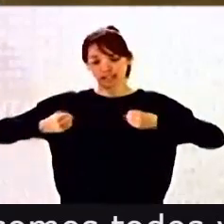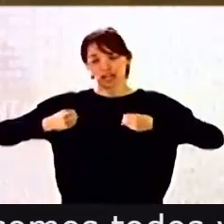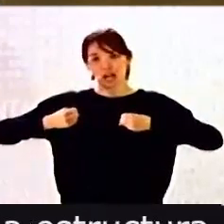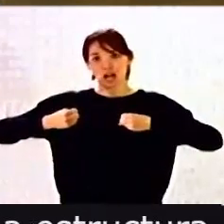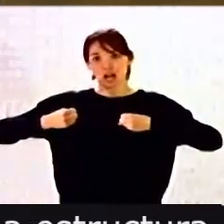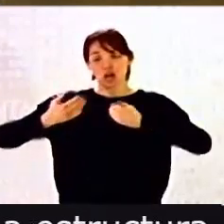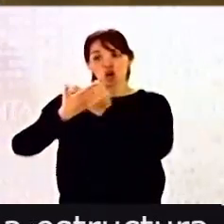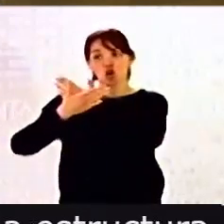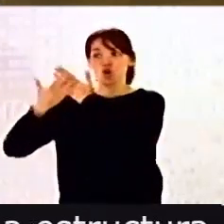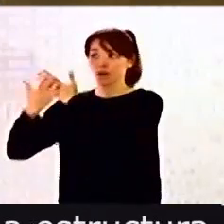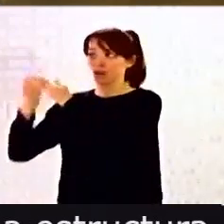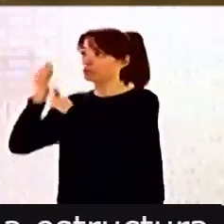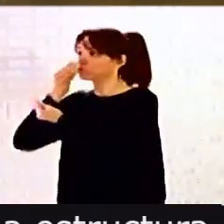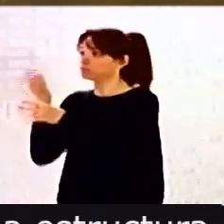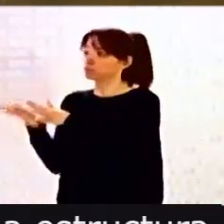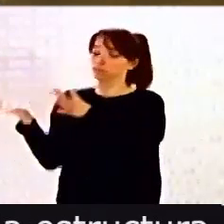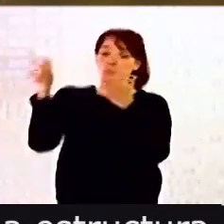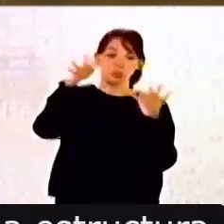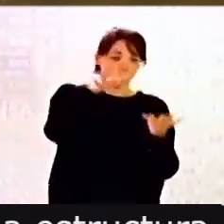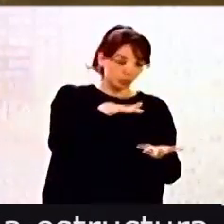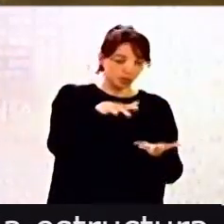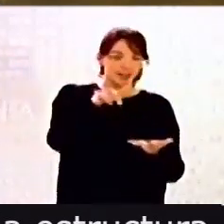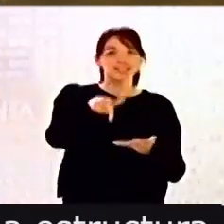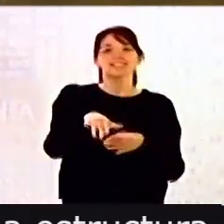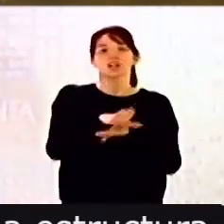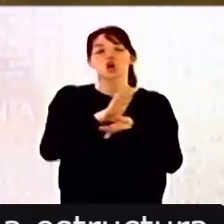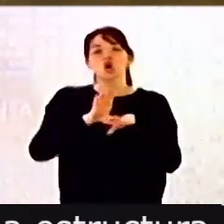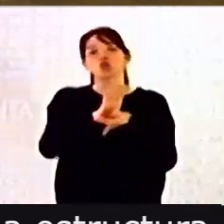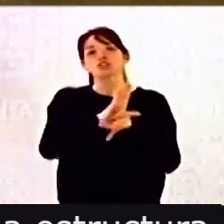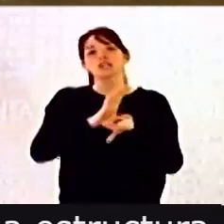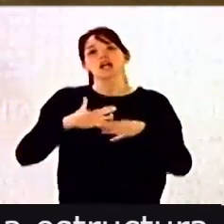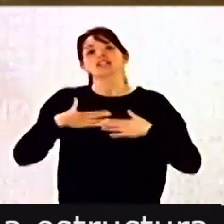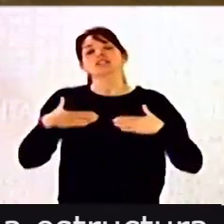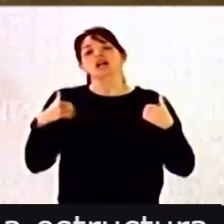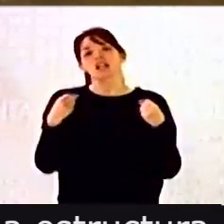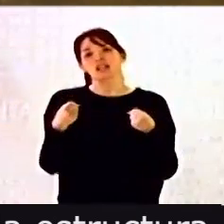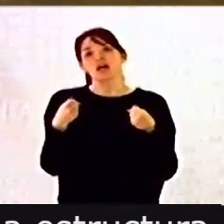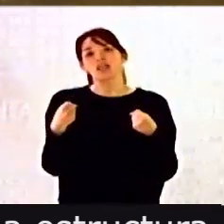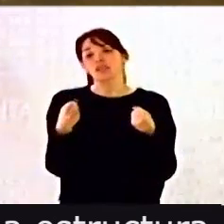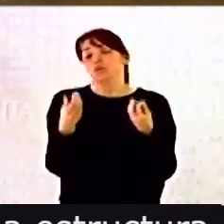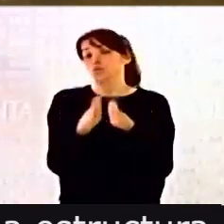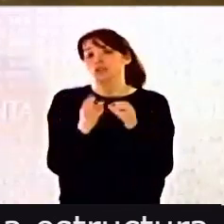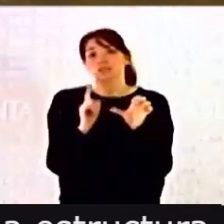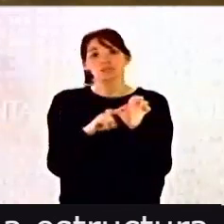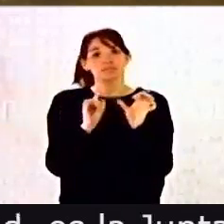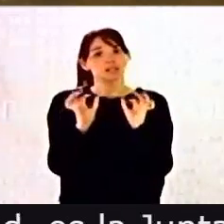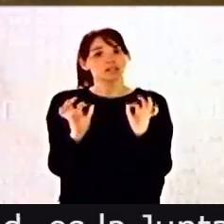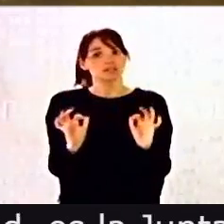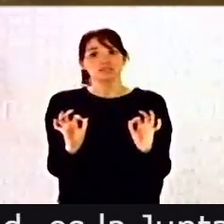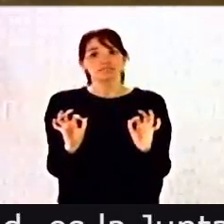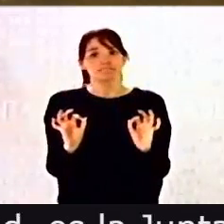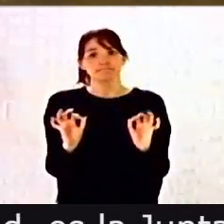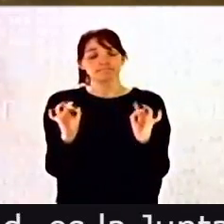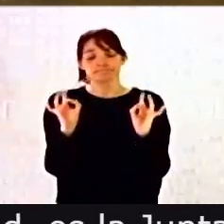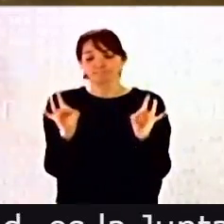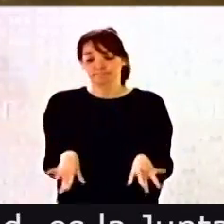el Estado tiene aquí, es la Consejería de Sanidad, es la Junta de Extremadura, y